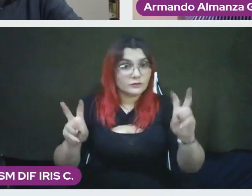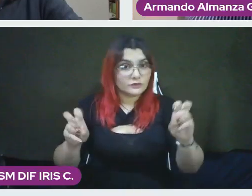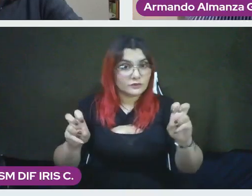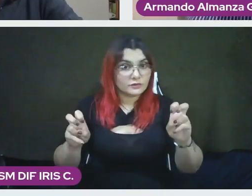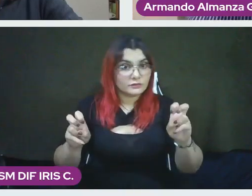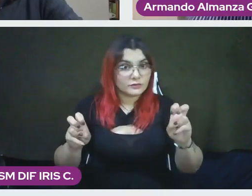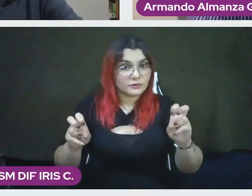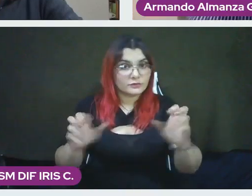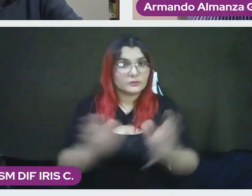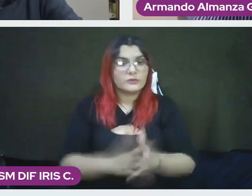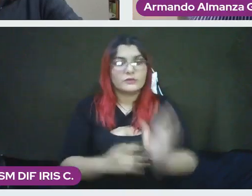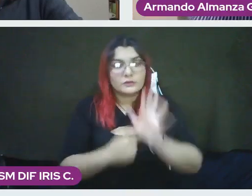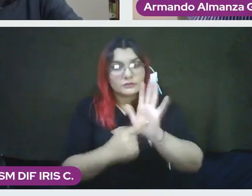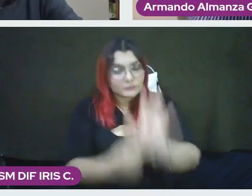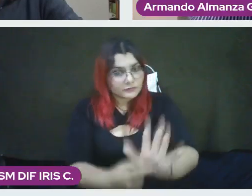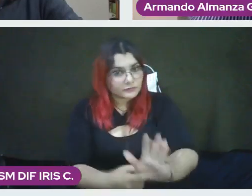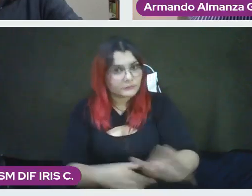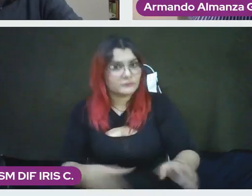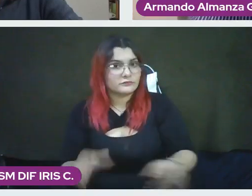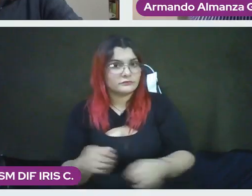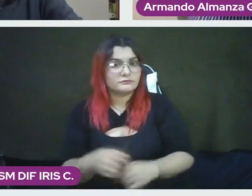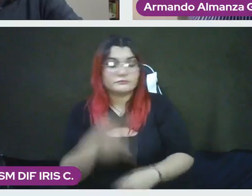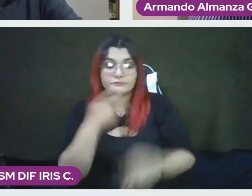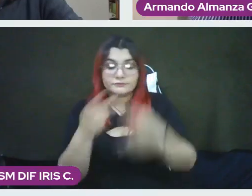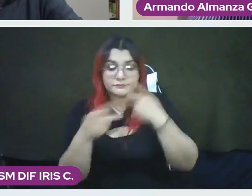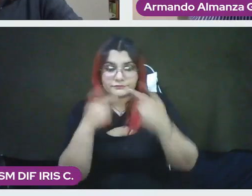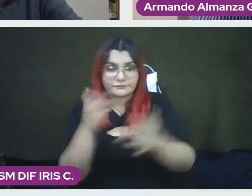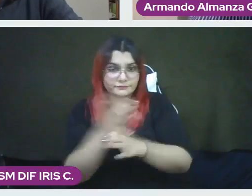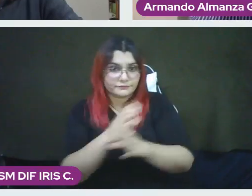que, pues,